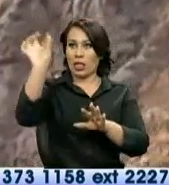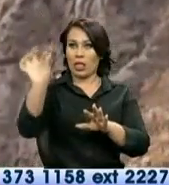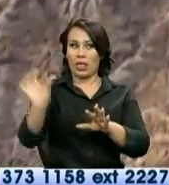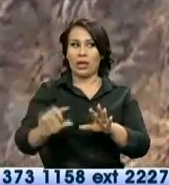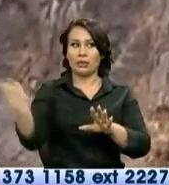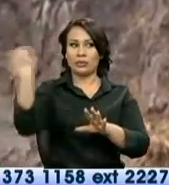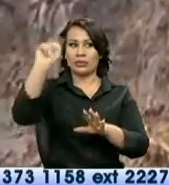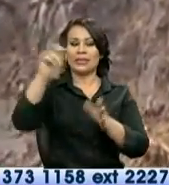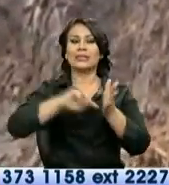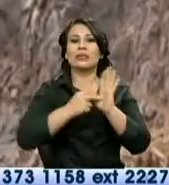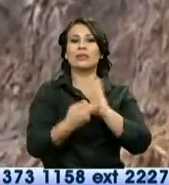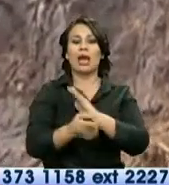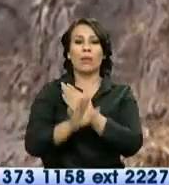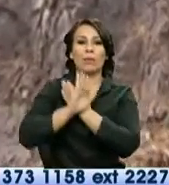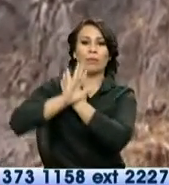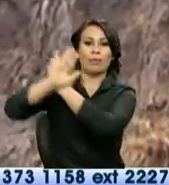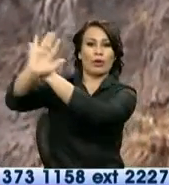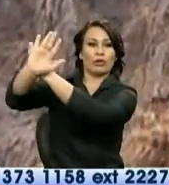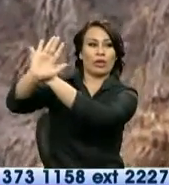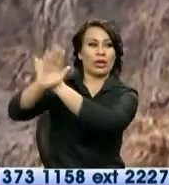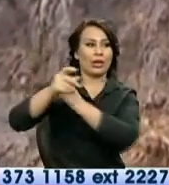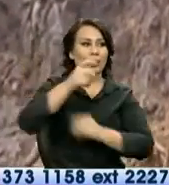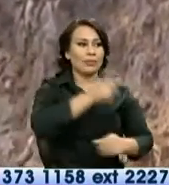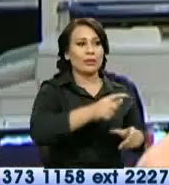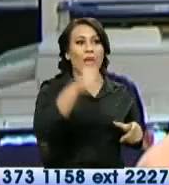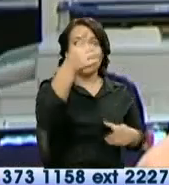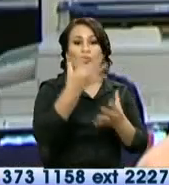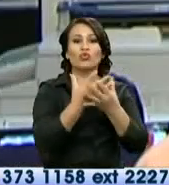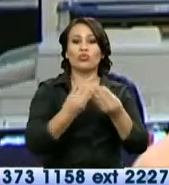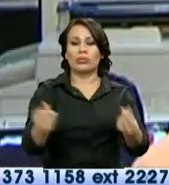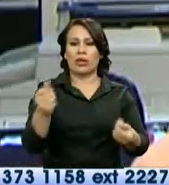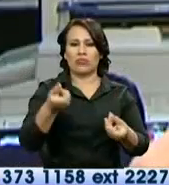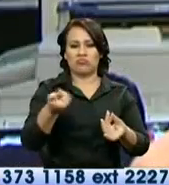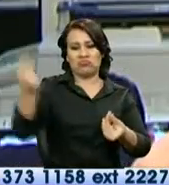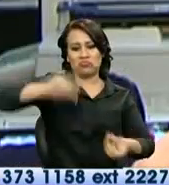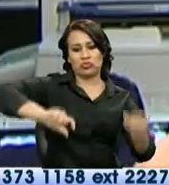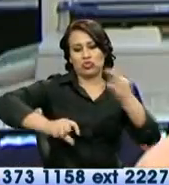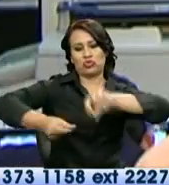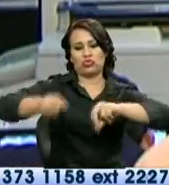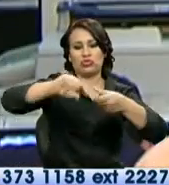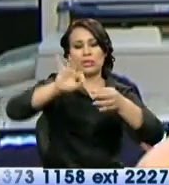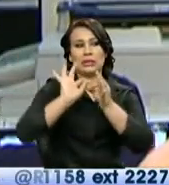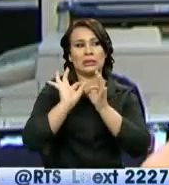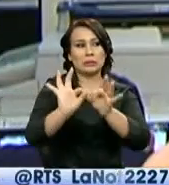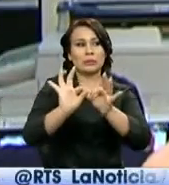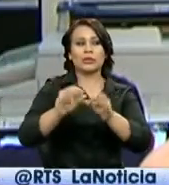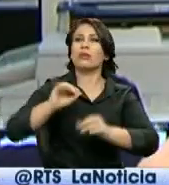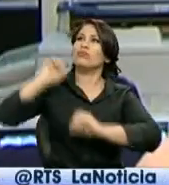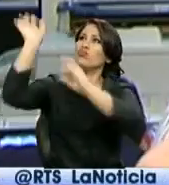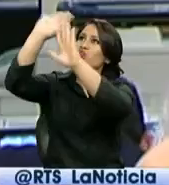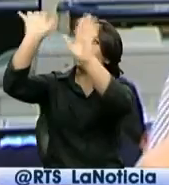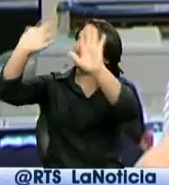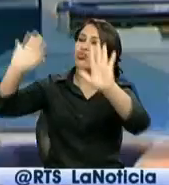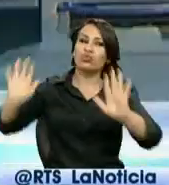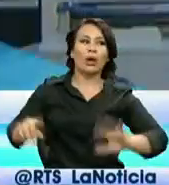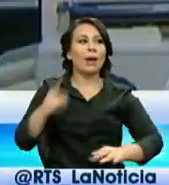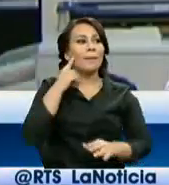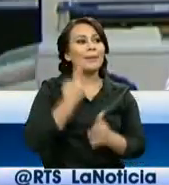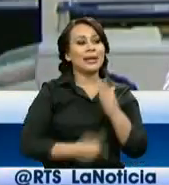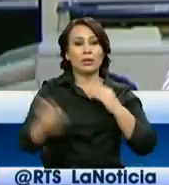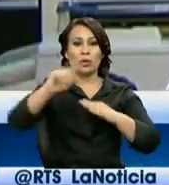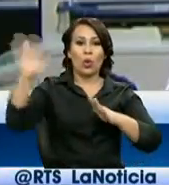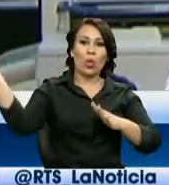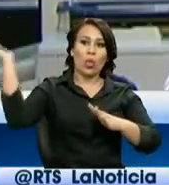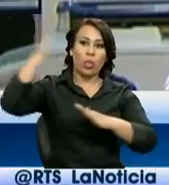la población. Y ahora con esta solución que se está implementando, se va a dar por terminada este ciclo continuo de